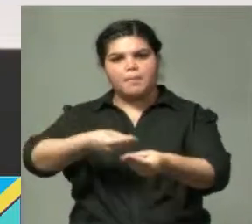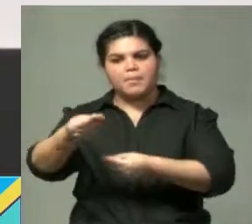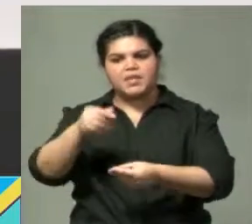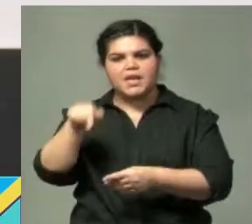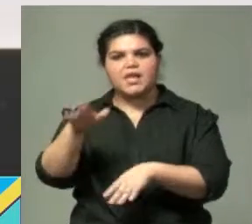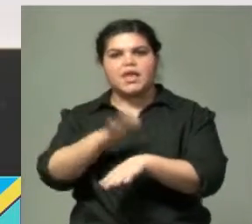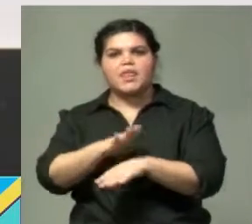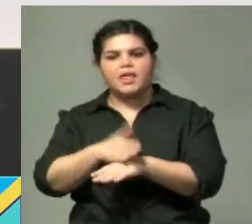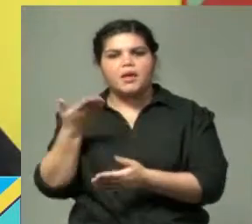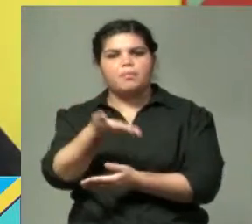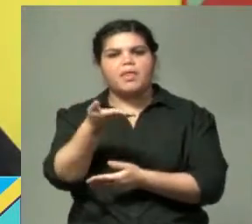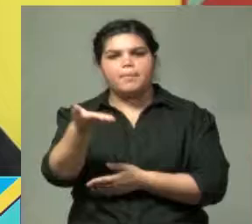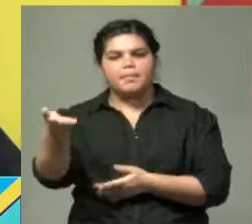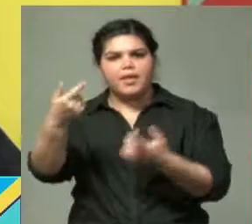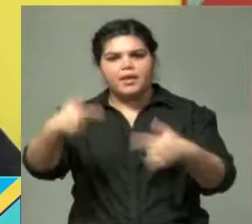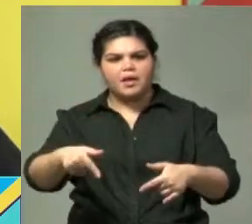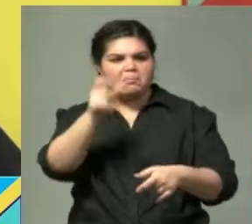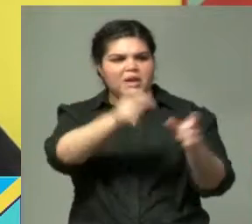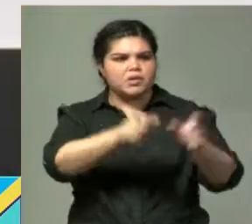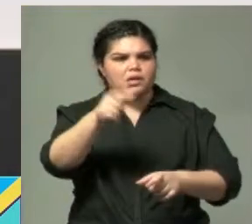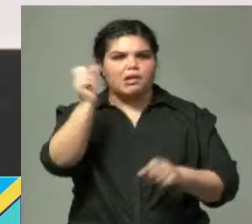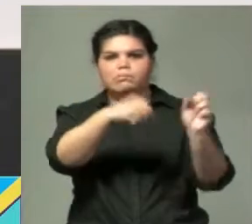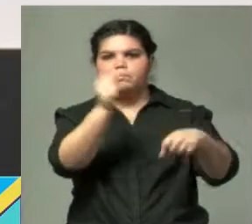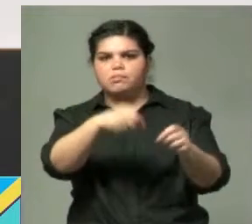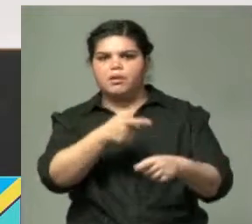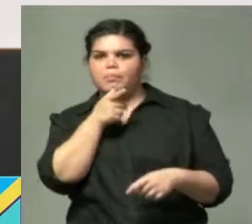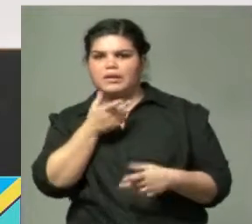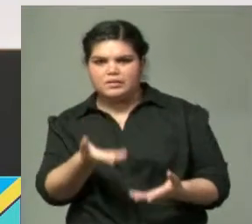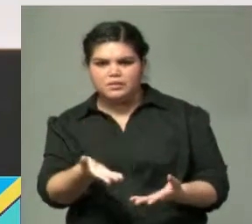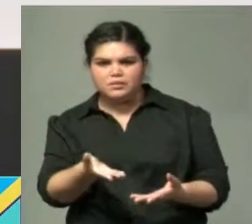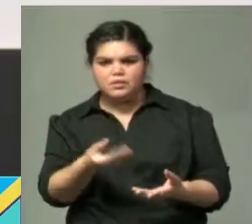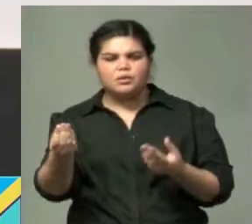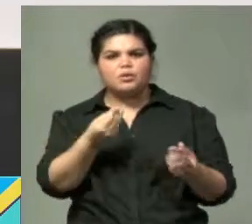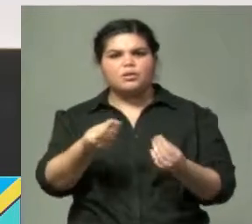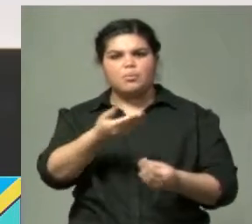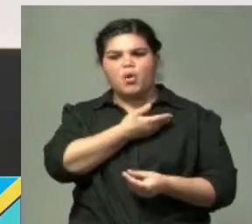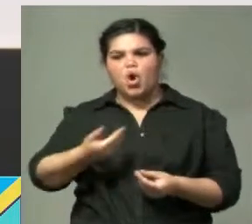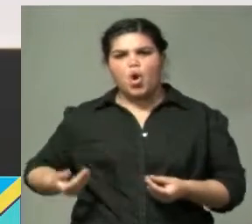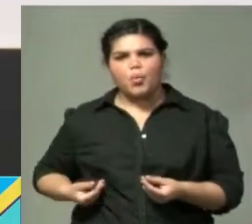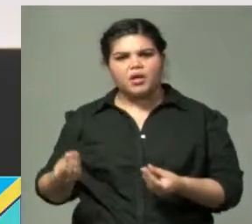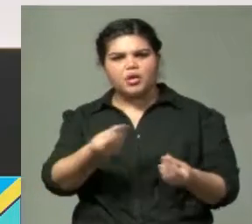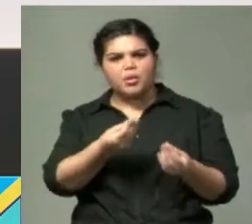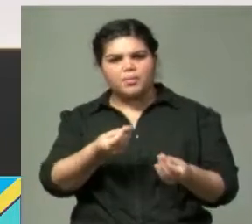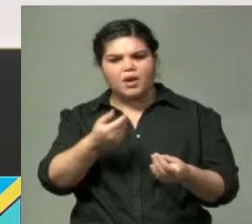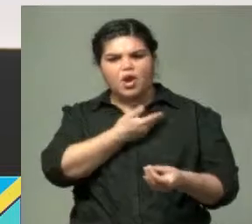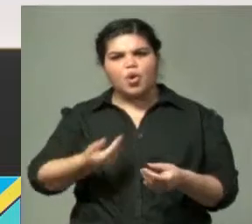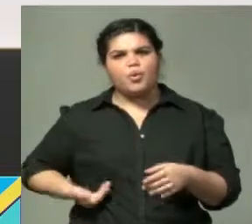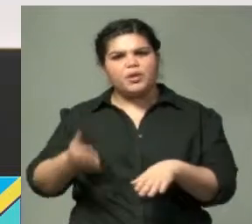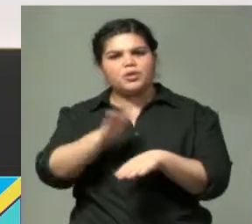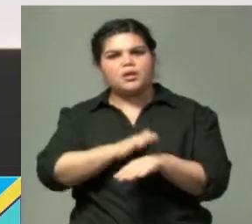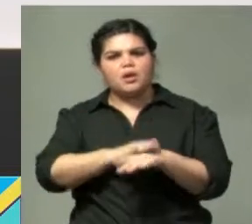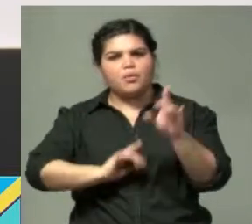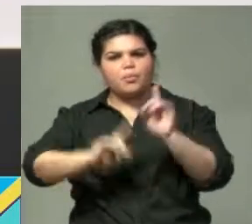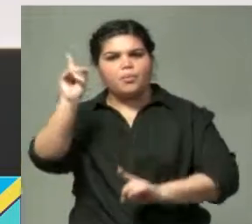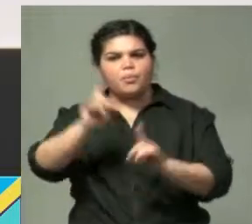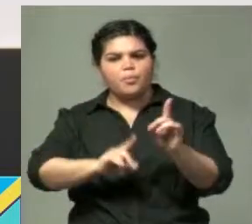de la empresa, y la gente queda por fuera. Entonces, ¿cómo sería la intervención del Estado ahí para que las empresas también jueguen otro